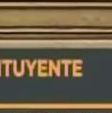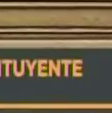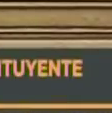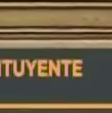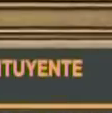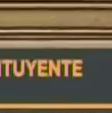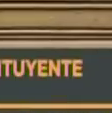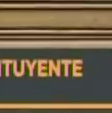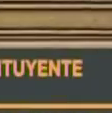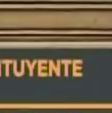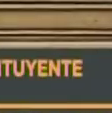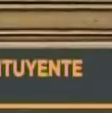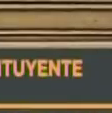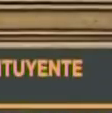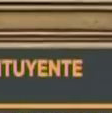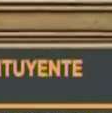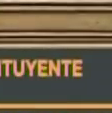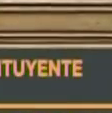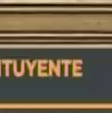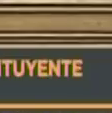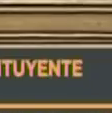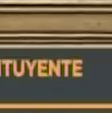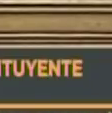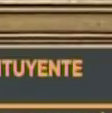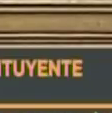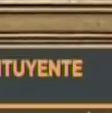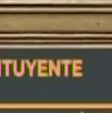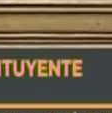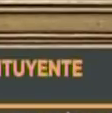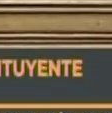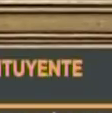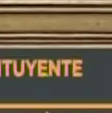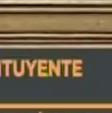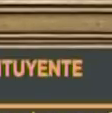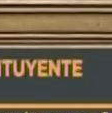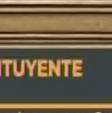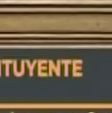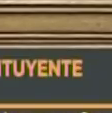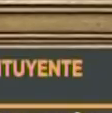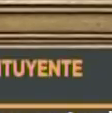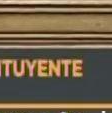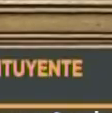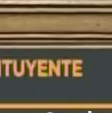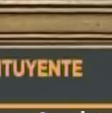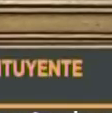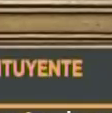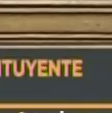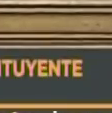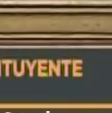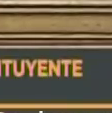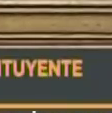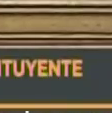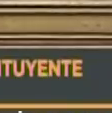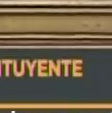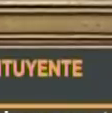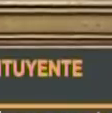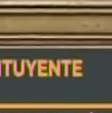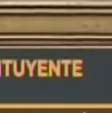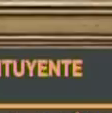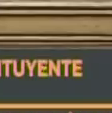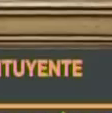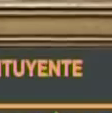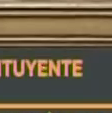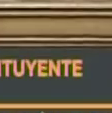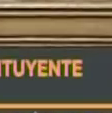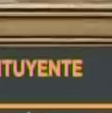minutos, pero agradezco sobremanera la aprobación y la recomendación que ustedes a esta ley tengan a bien